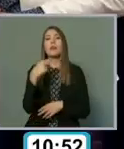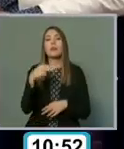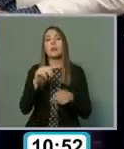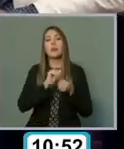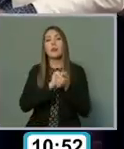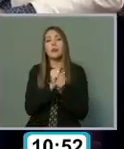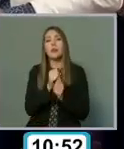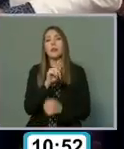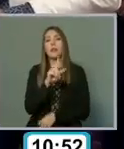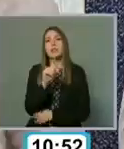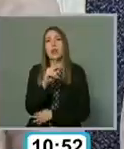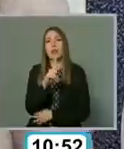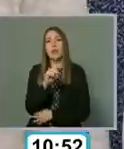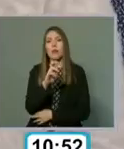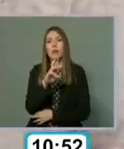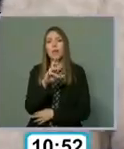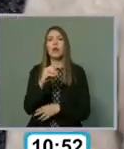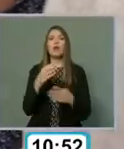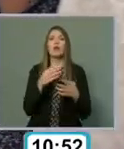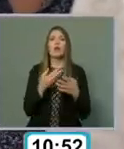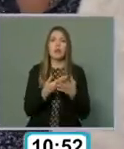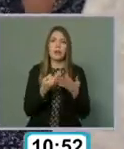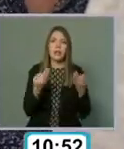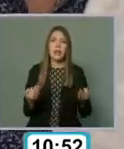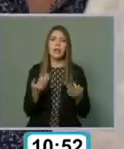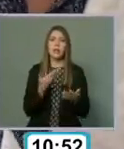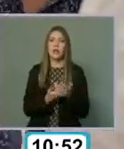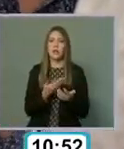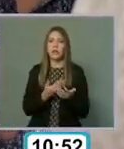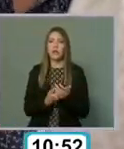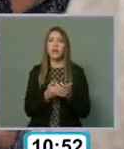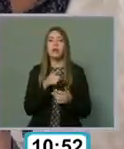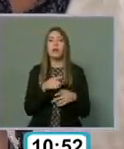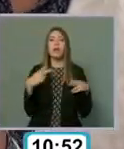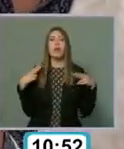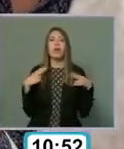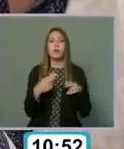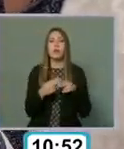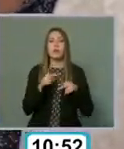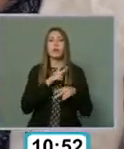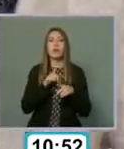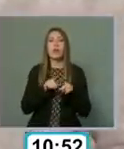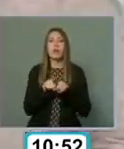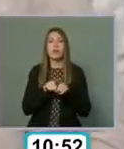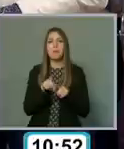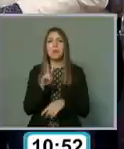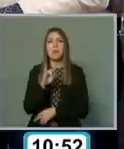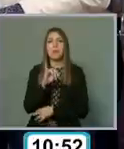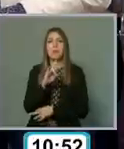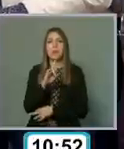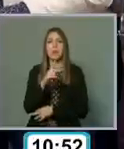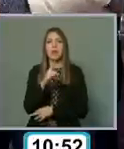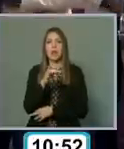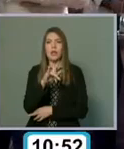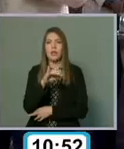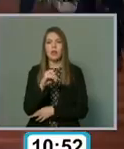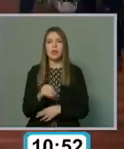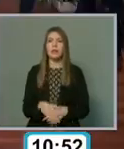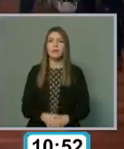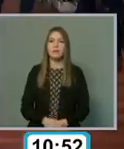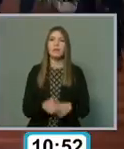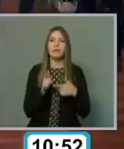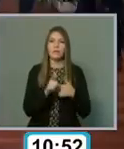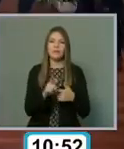continuamos? Nos vamos con la de Aquí nos quedamos. Este es un homenaje que hicimos a memoria de mi hermano Virgilio Ruiz. Adelante. Ellos son Banda